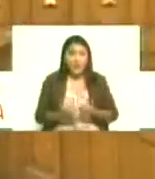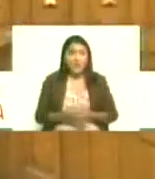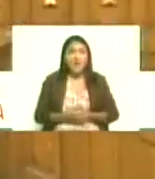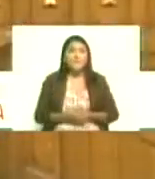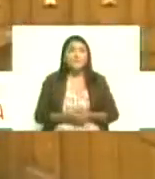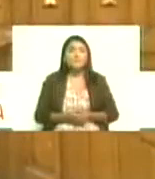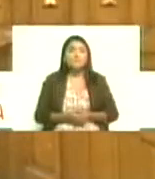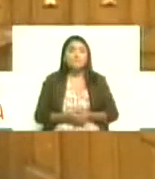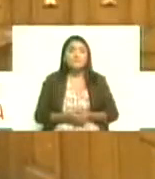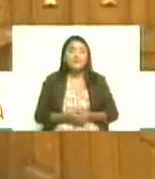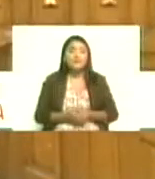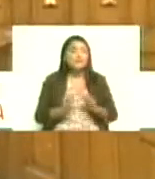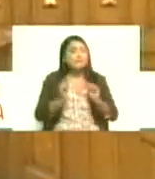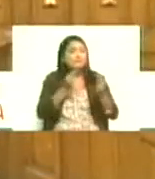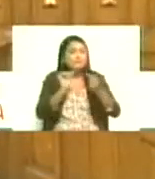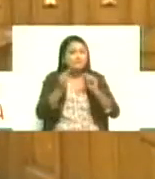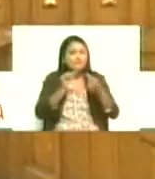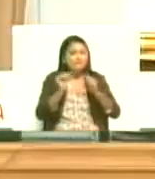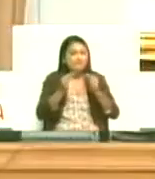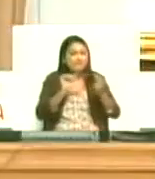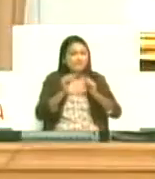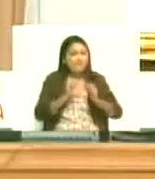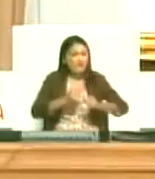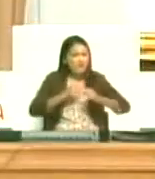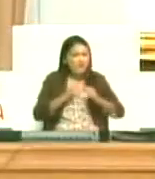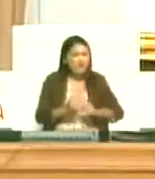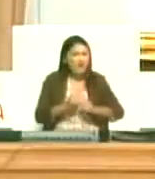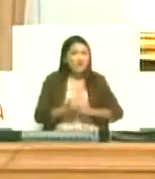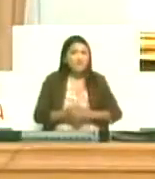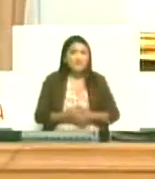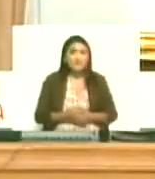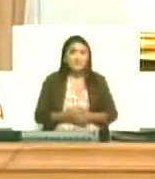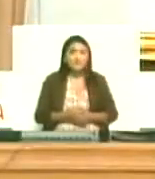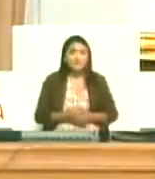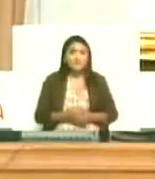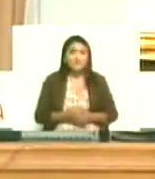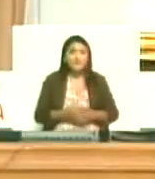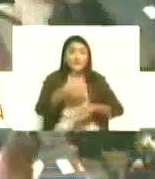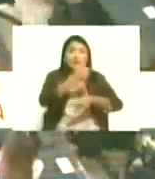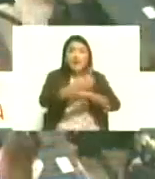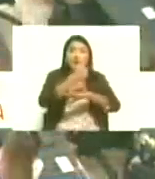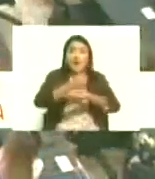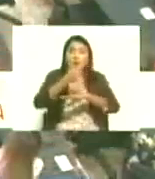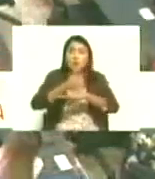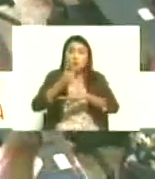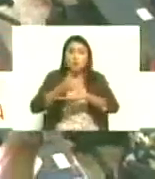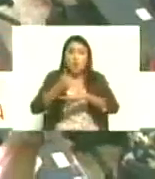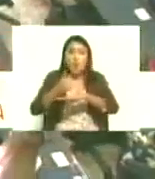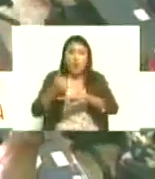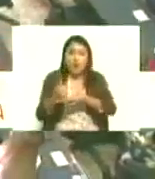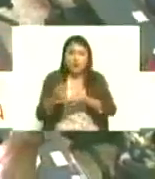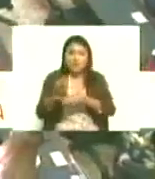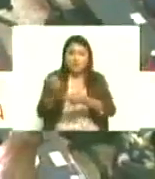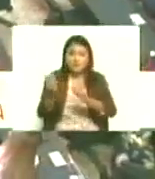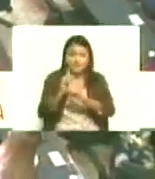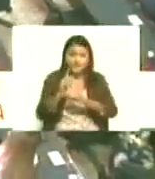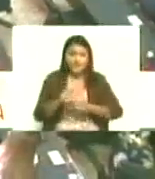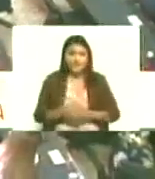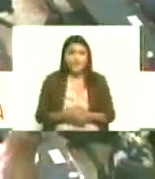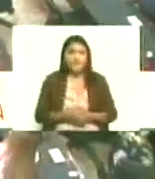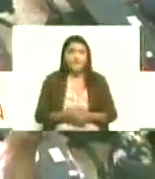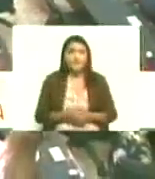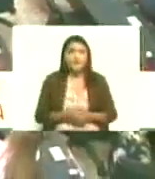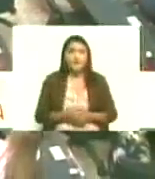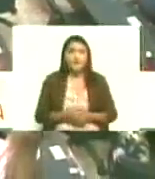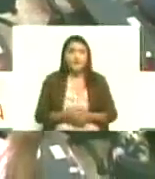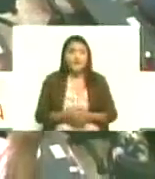medio de la mayor anarquía, cuyas autoridades no pueden ser consideradas como